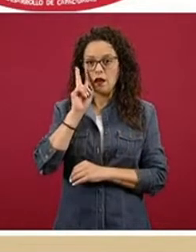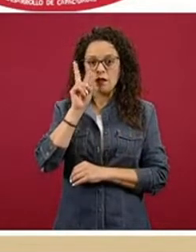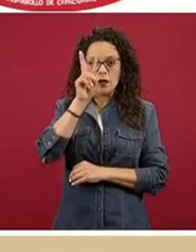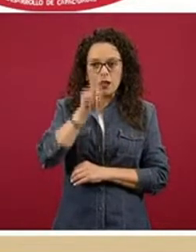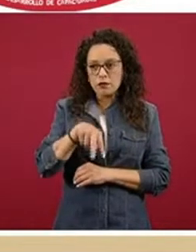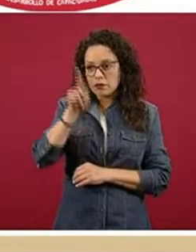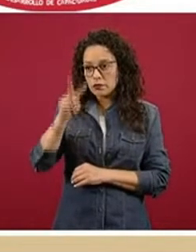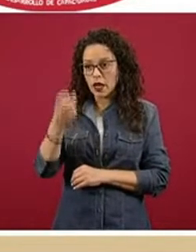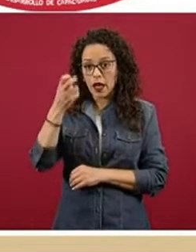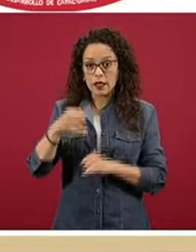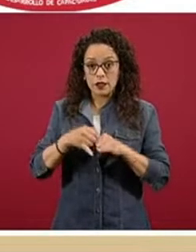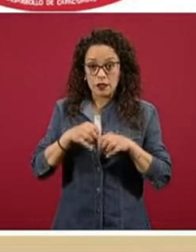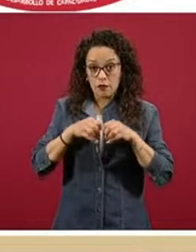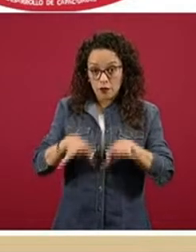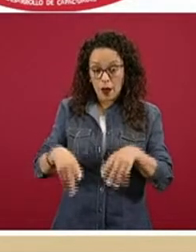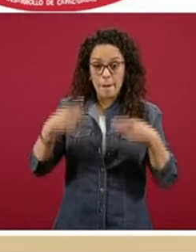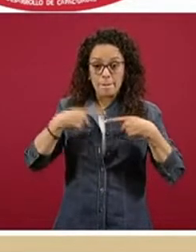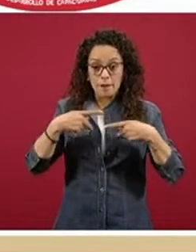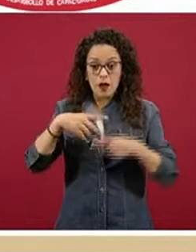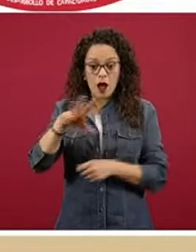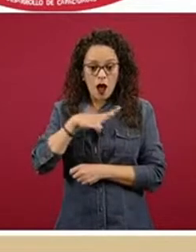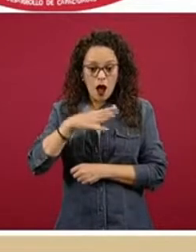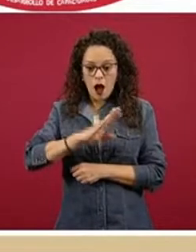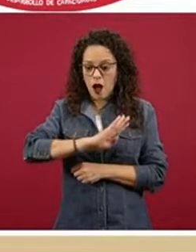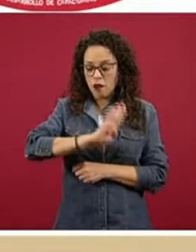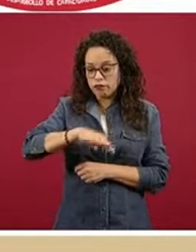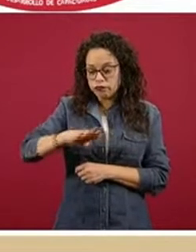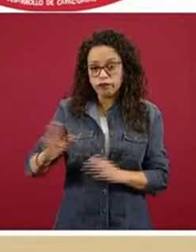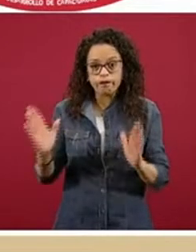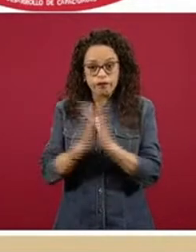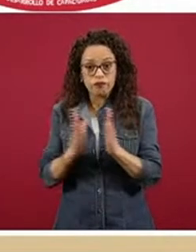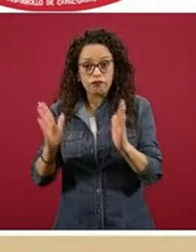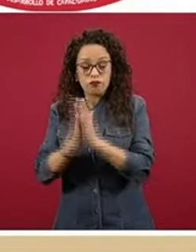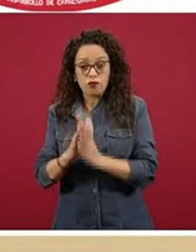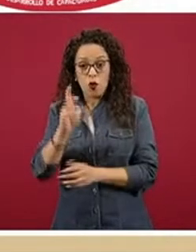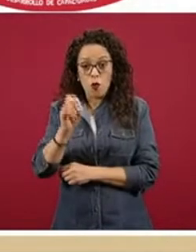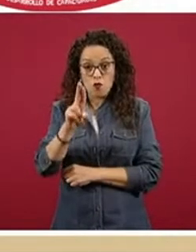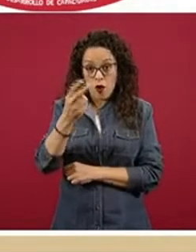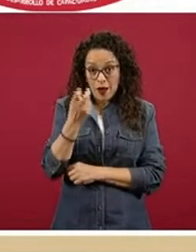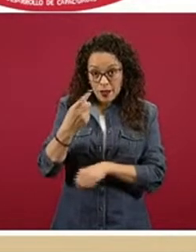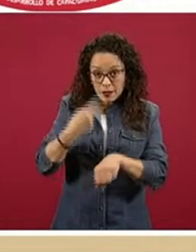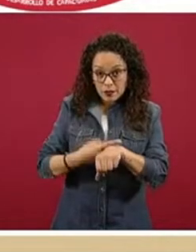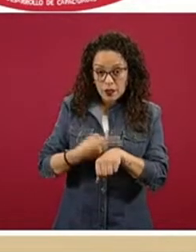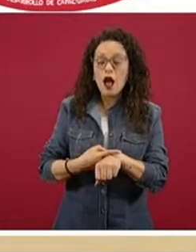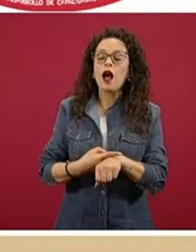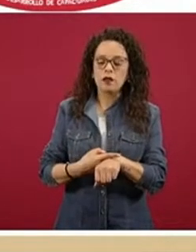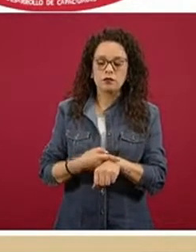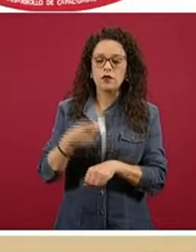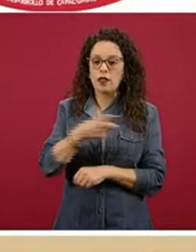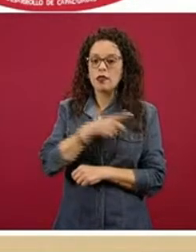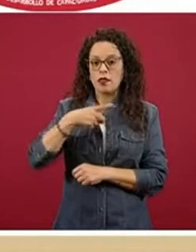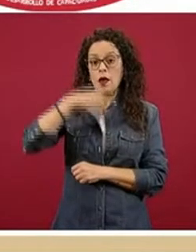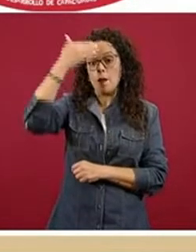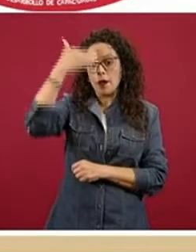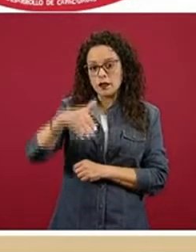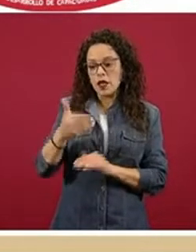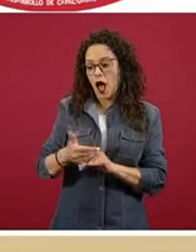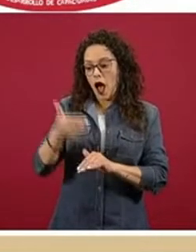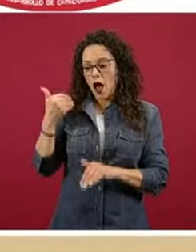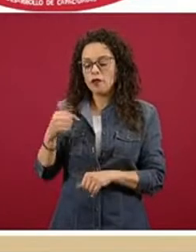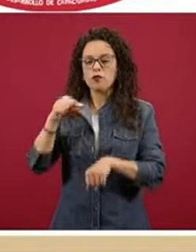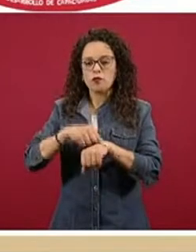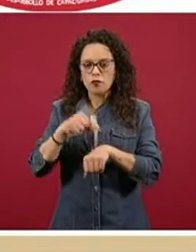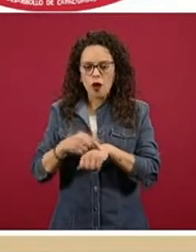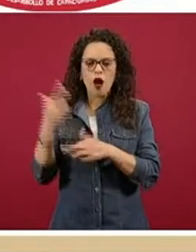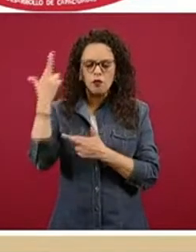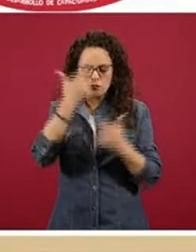publicados de defunciones por dengue, que todas estas defunciones pasaron por un proceso de dictaminación que no es más que una